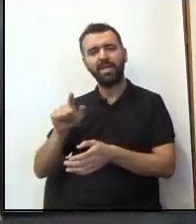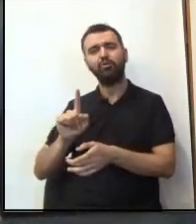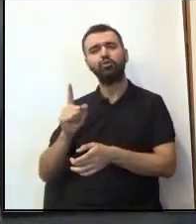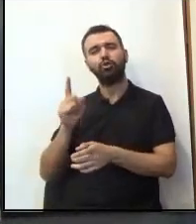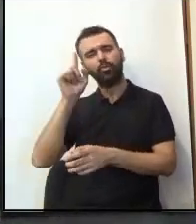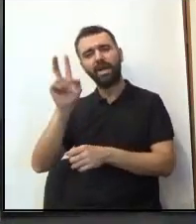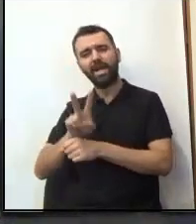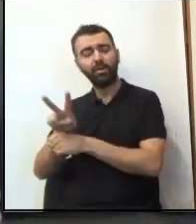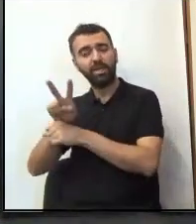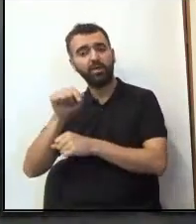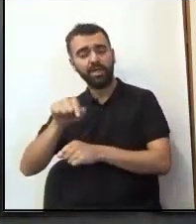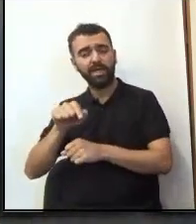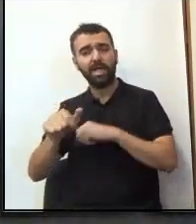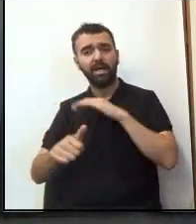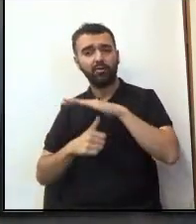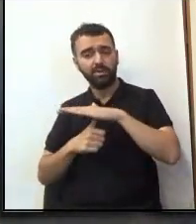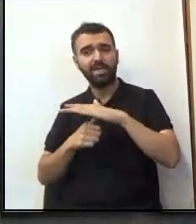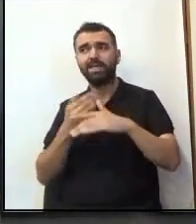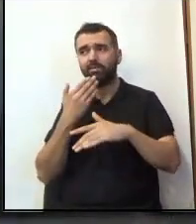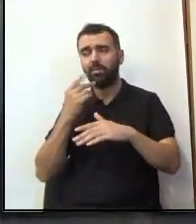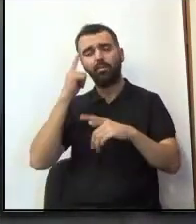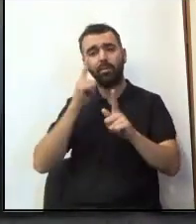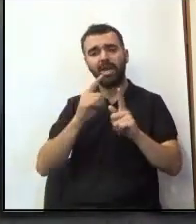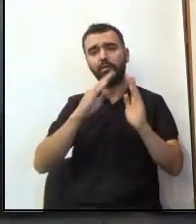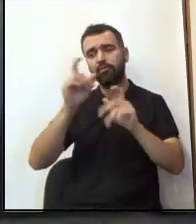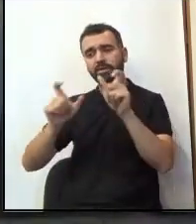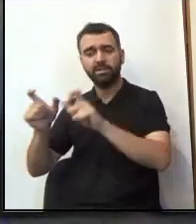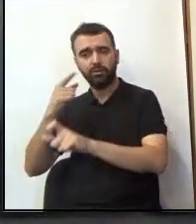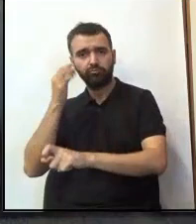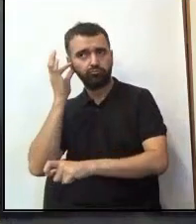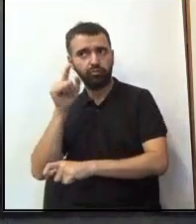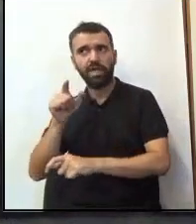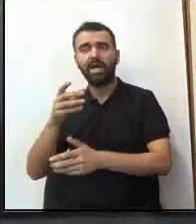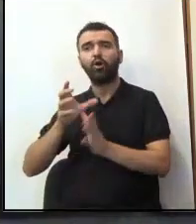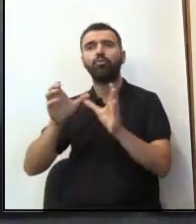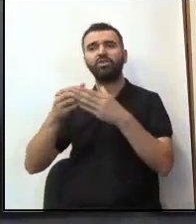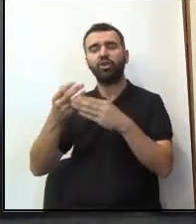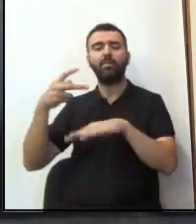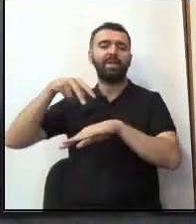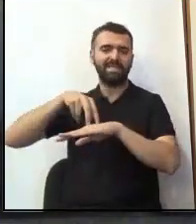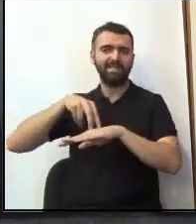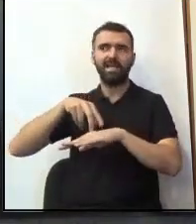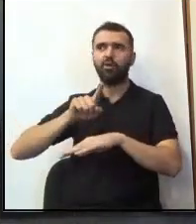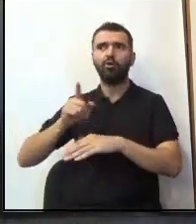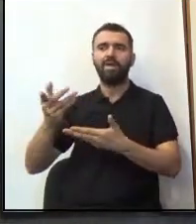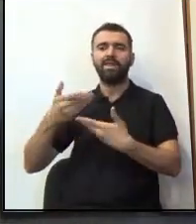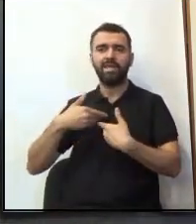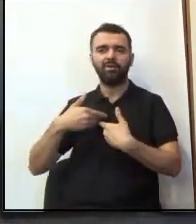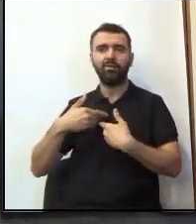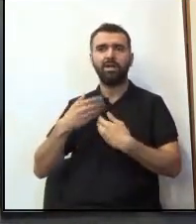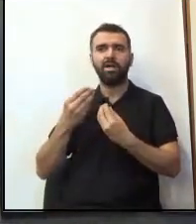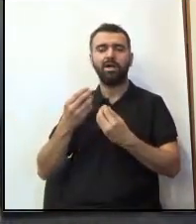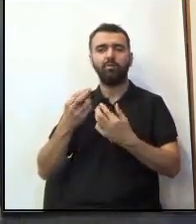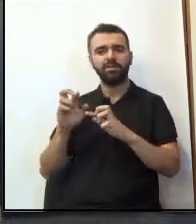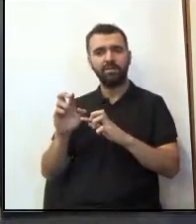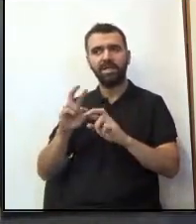sino también para las vecinas y vecinos. Así que en la comisión es presencial, no me dieron la posibilidad de hacer la híbrida, consulté